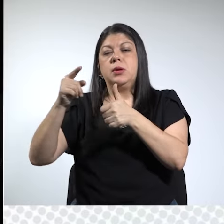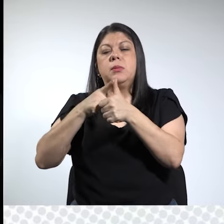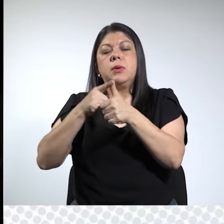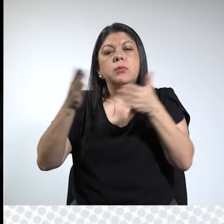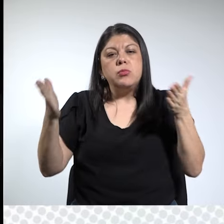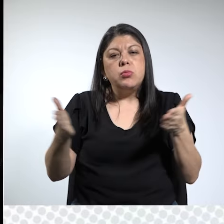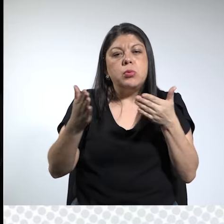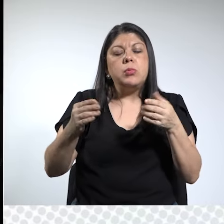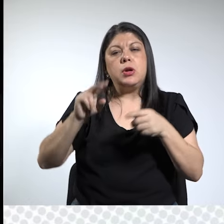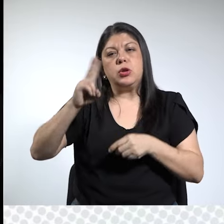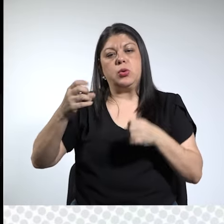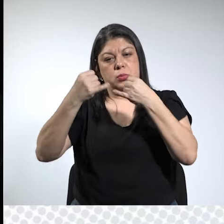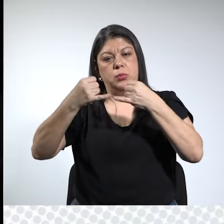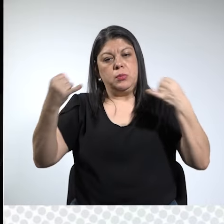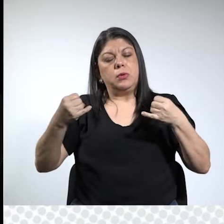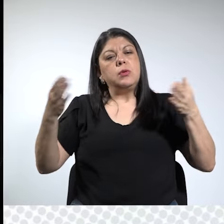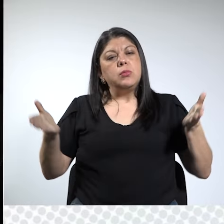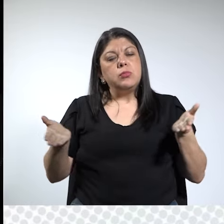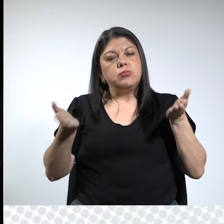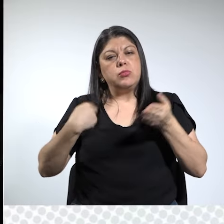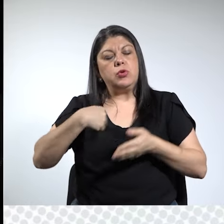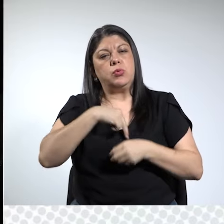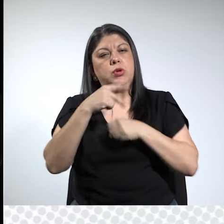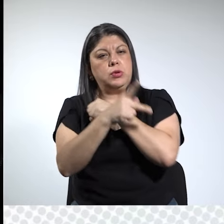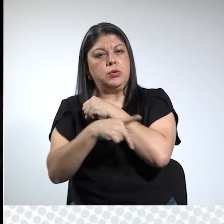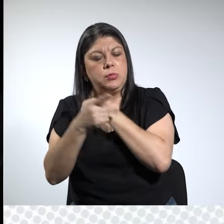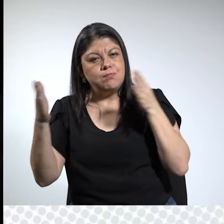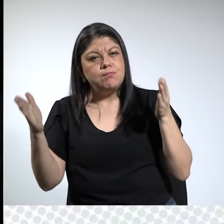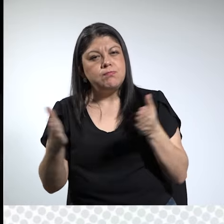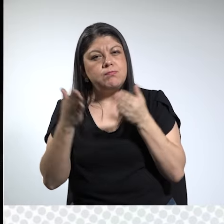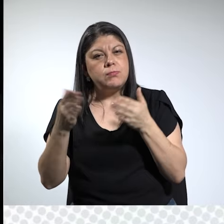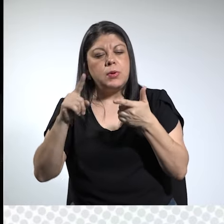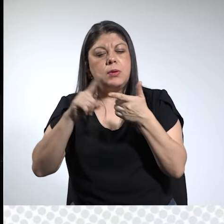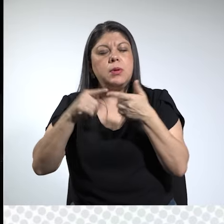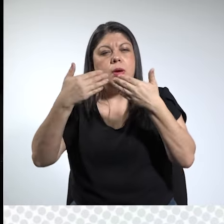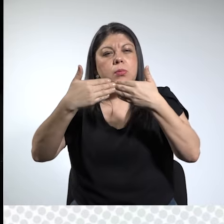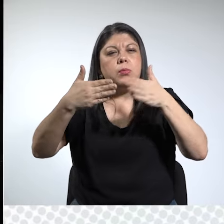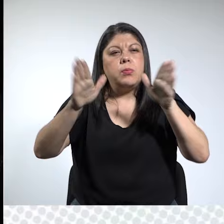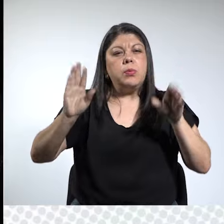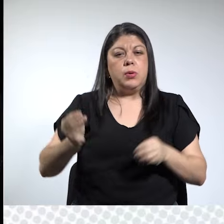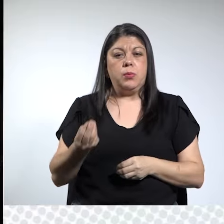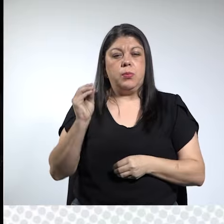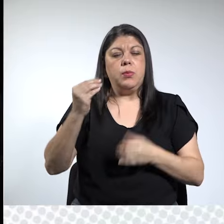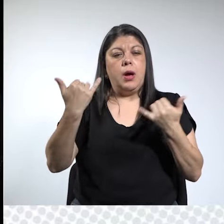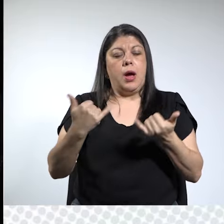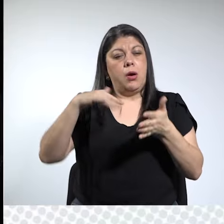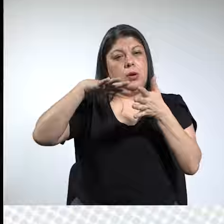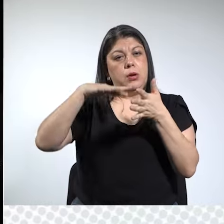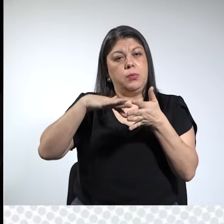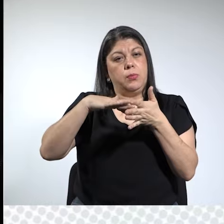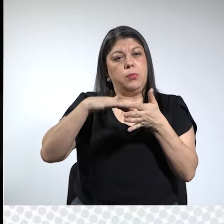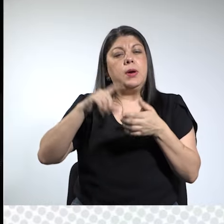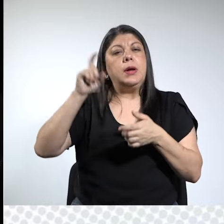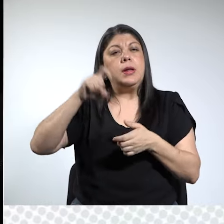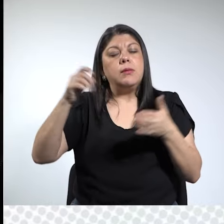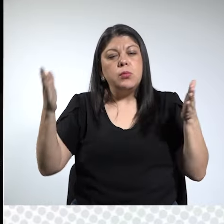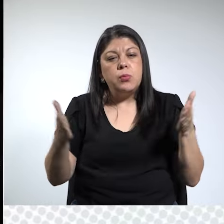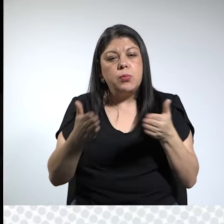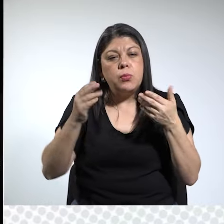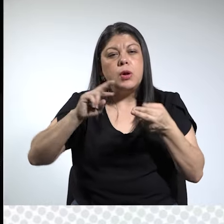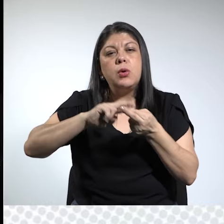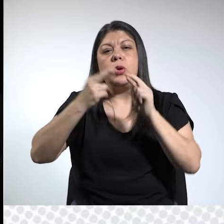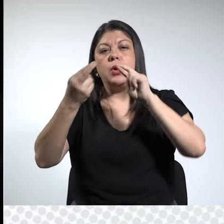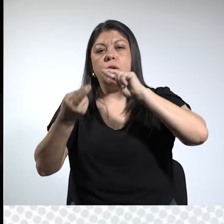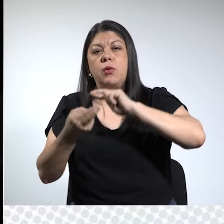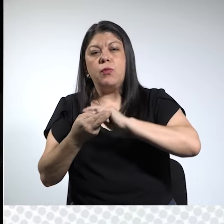el bilingüismo en nuestro país. Ahí usted empieza a abrir las puertas para los muchachos que están educándose. Tenemos que impulsar una